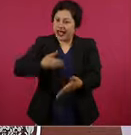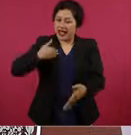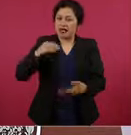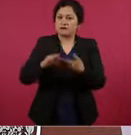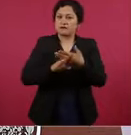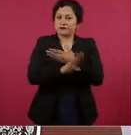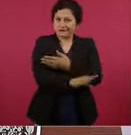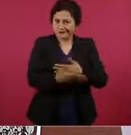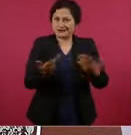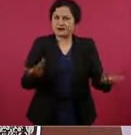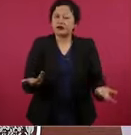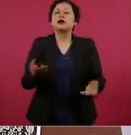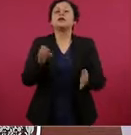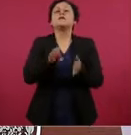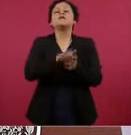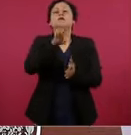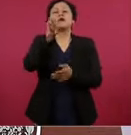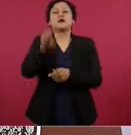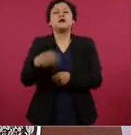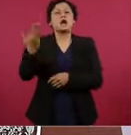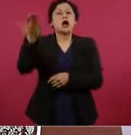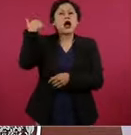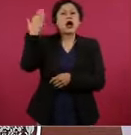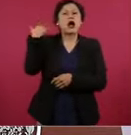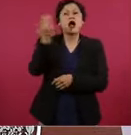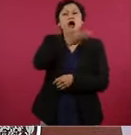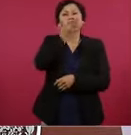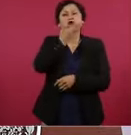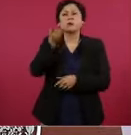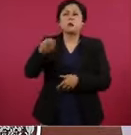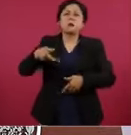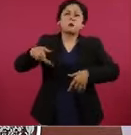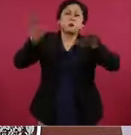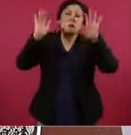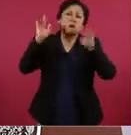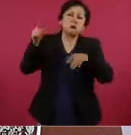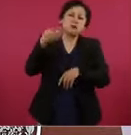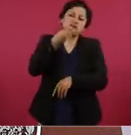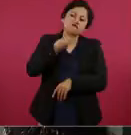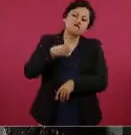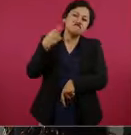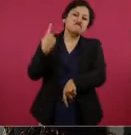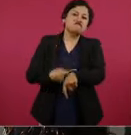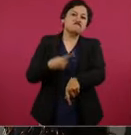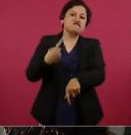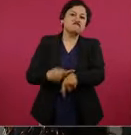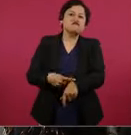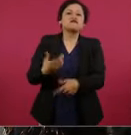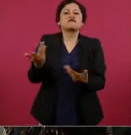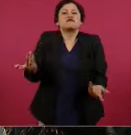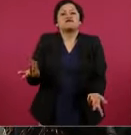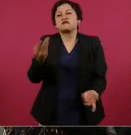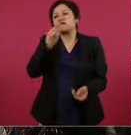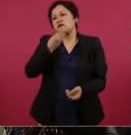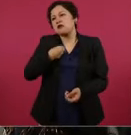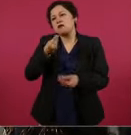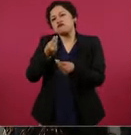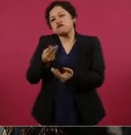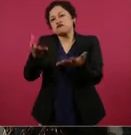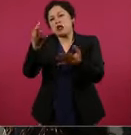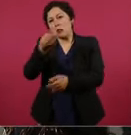todo era recetar y recetar medicamentos, y por el otro lado, pensar que las